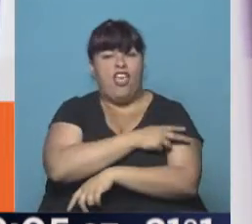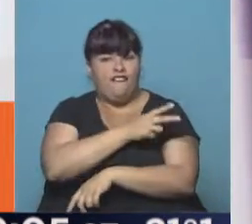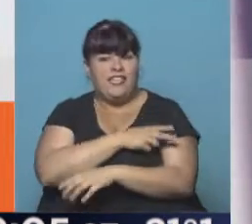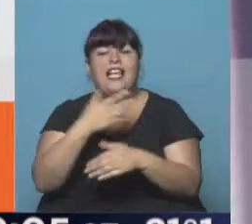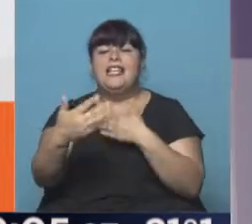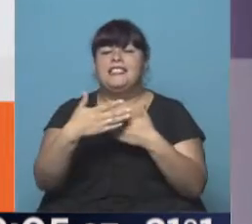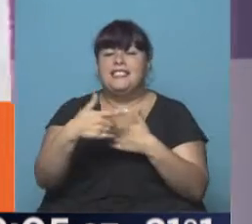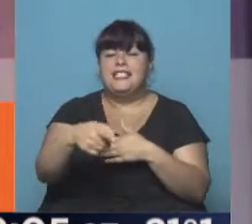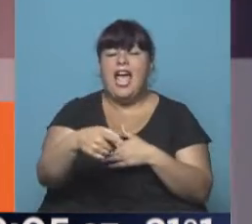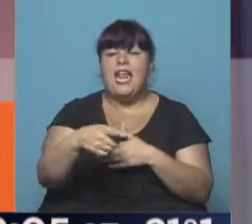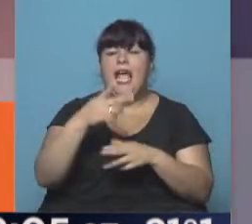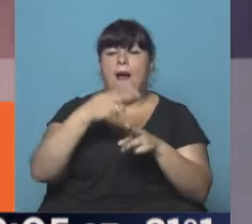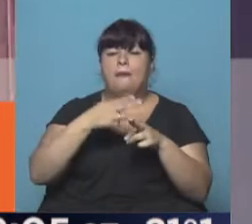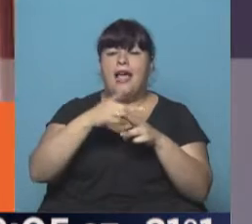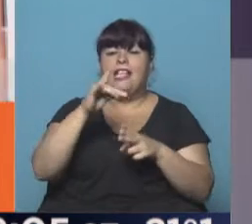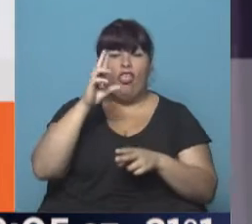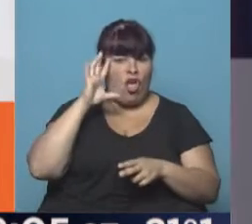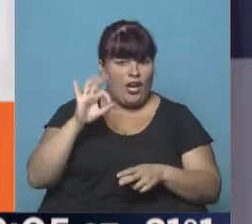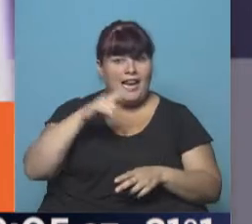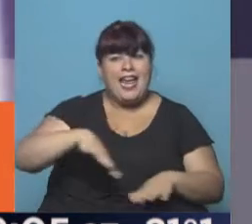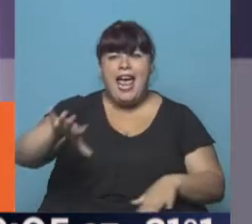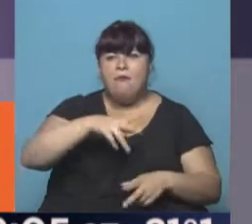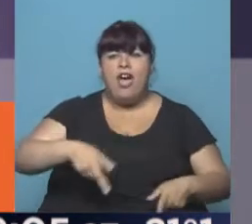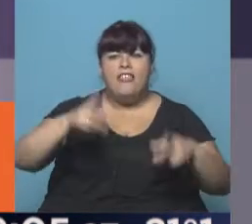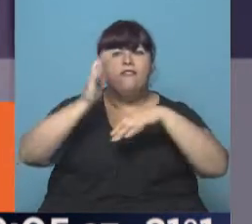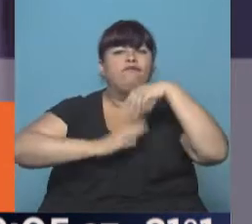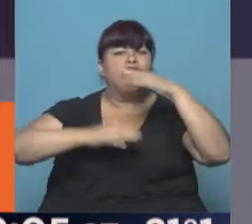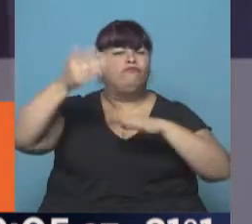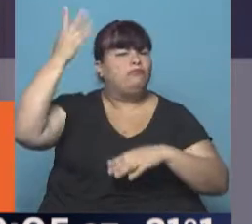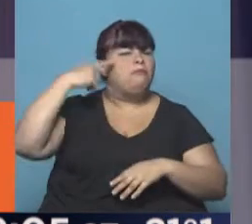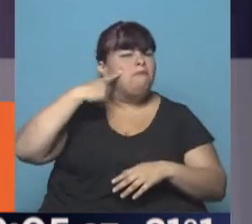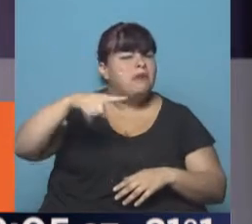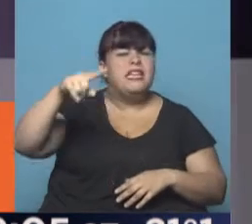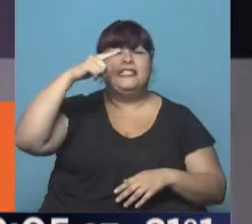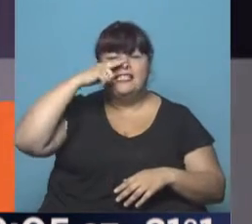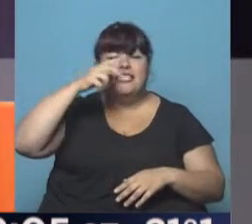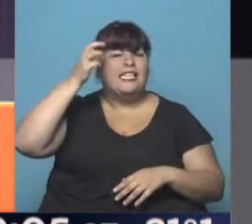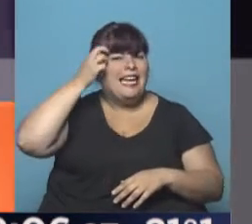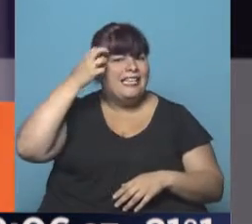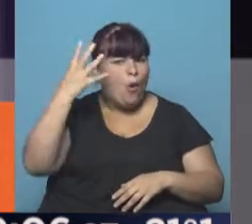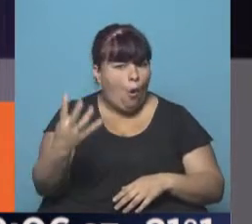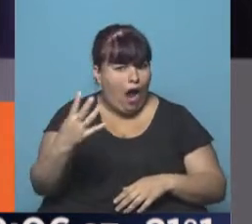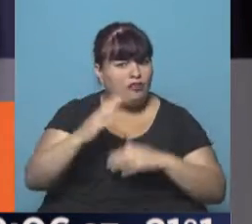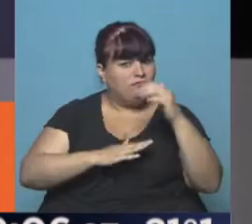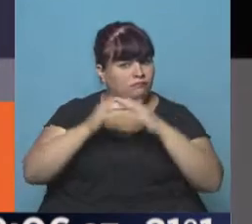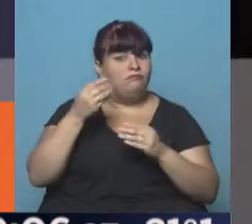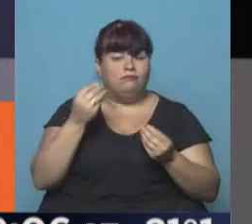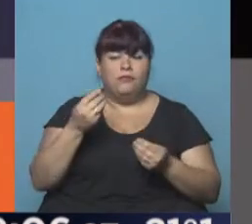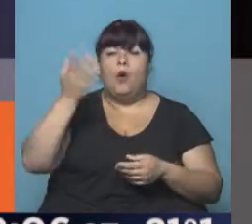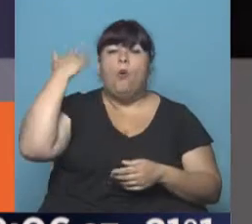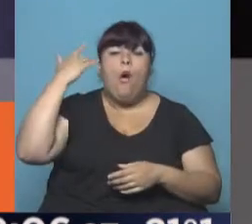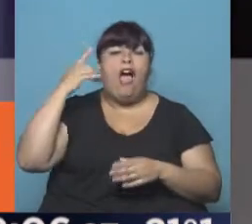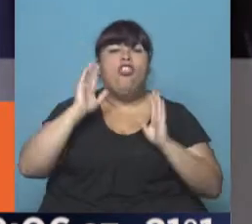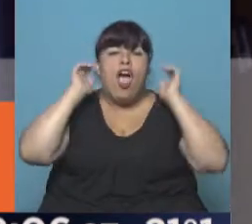metros nada más de la Plaza Dorrego. Aquí este hermoso edificio que fue construido allá por el 1734, te estoy hablando de cuando